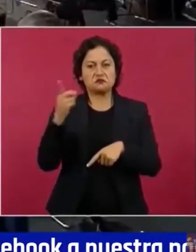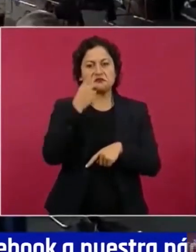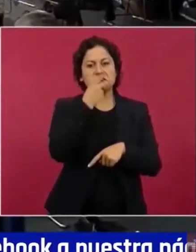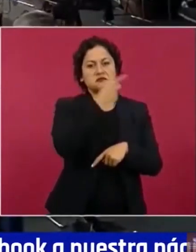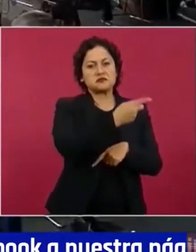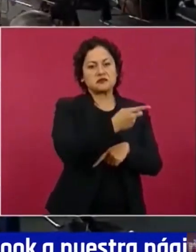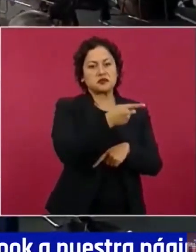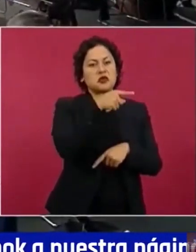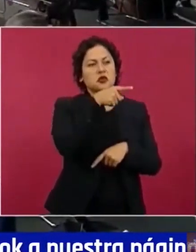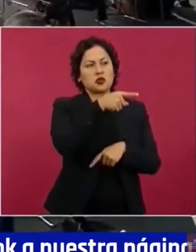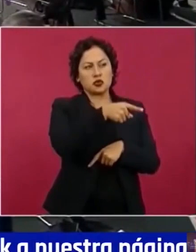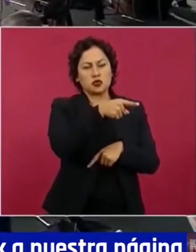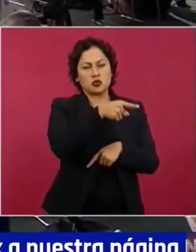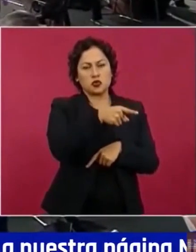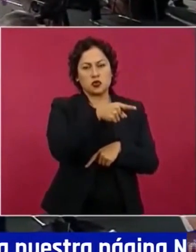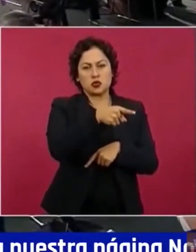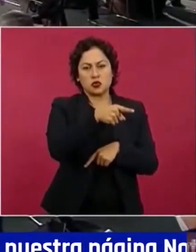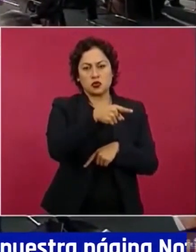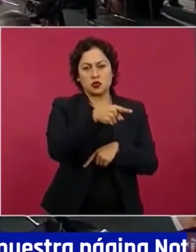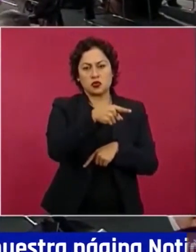subvencionado o te están dando